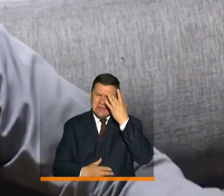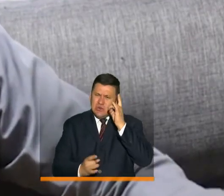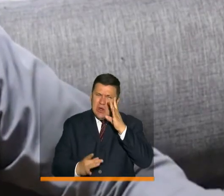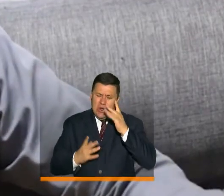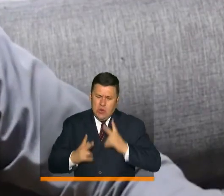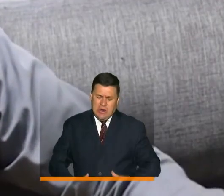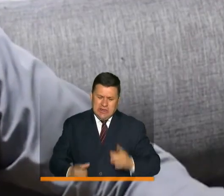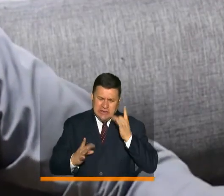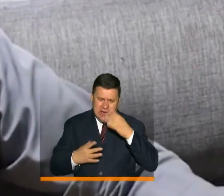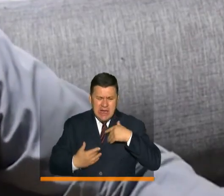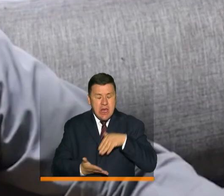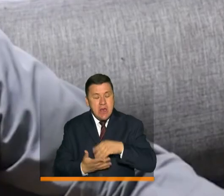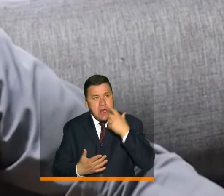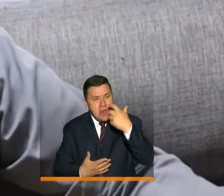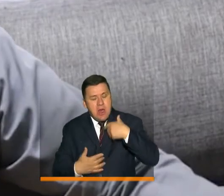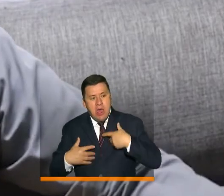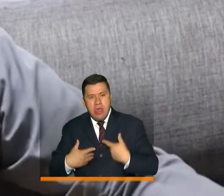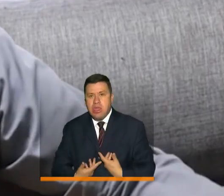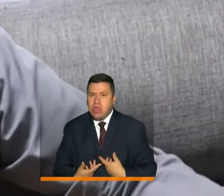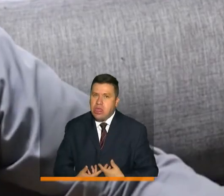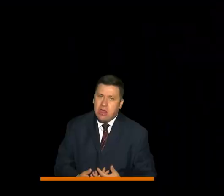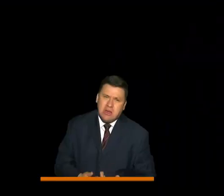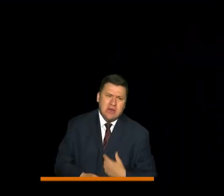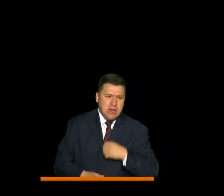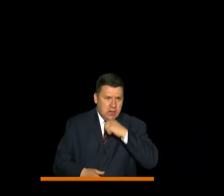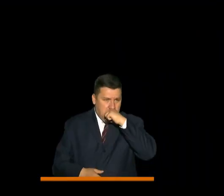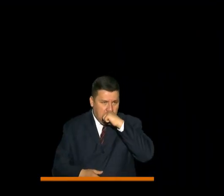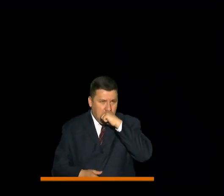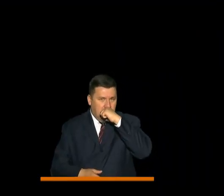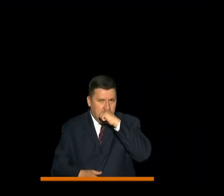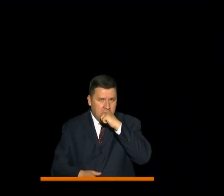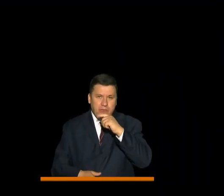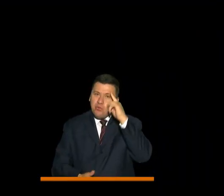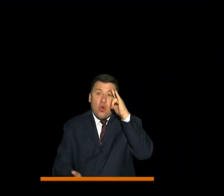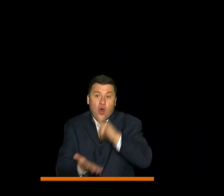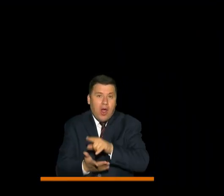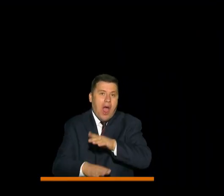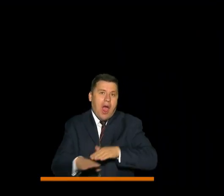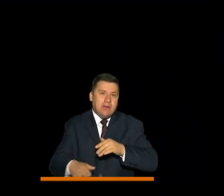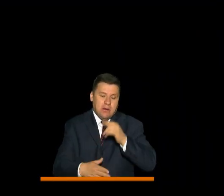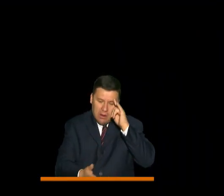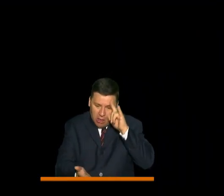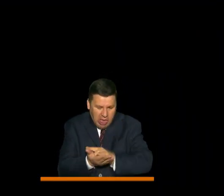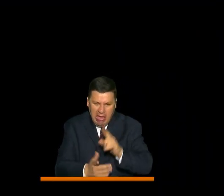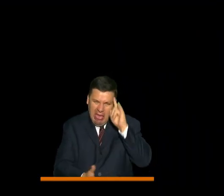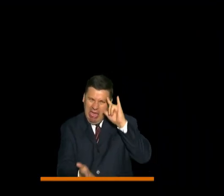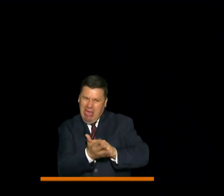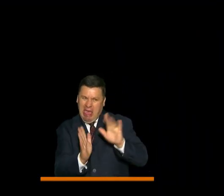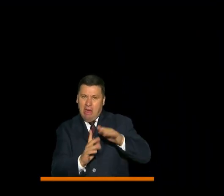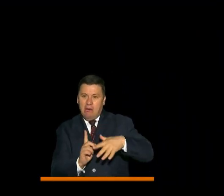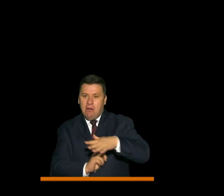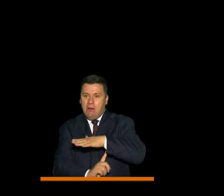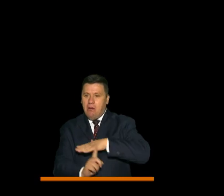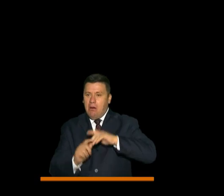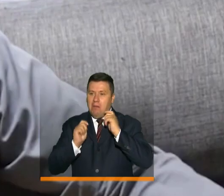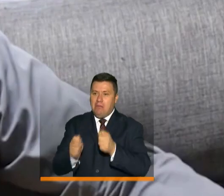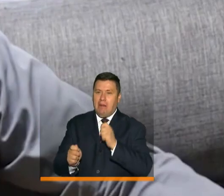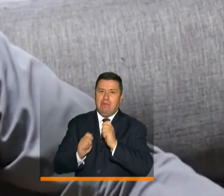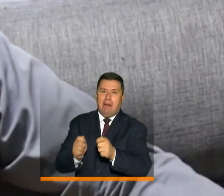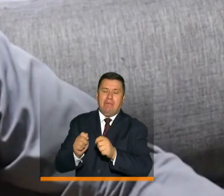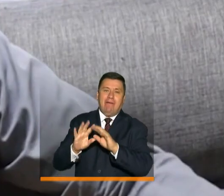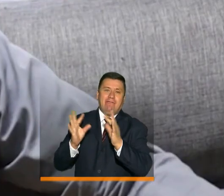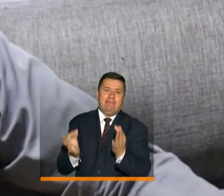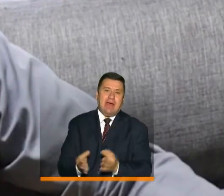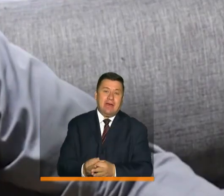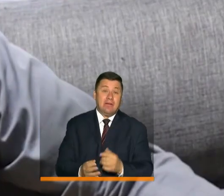cuerpo, un cansancio impresionante, algo de tos. Su incredulidad tuvo efectos en su entorno familiar.